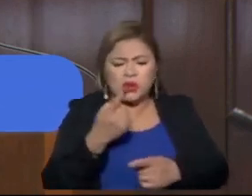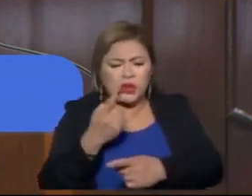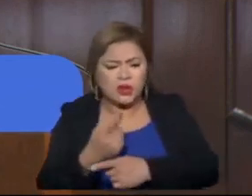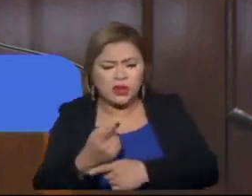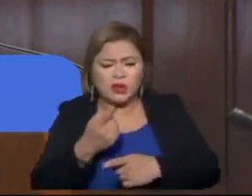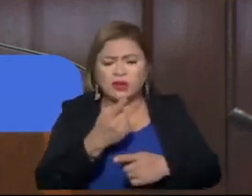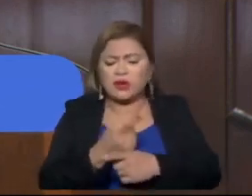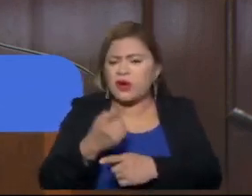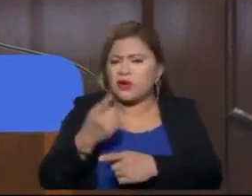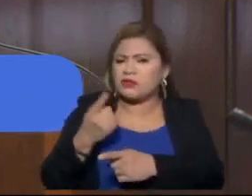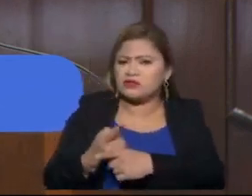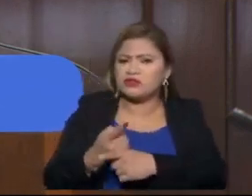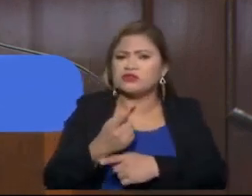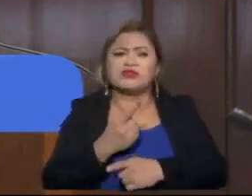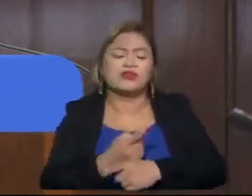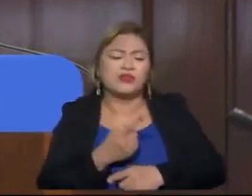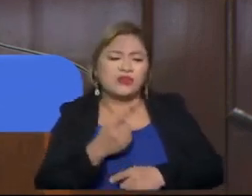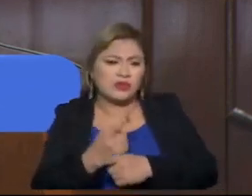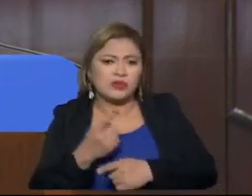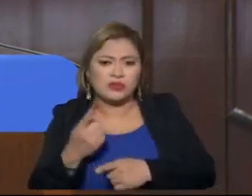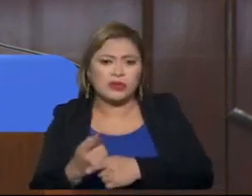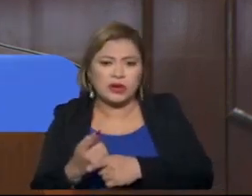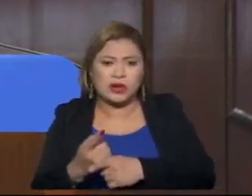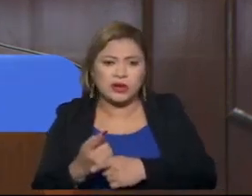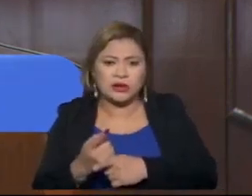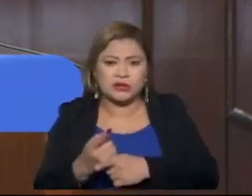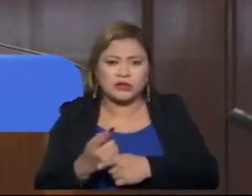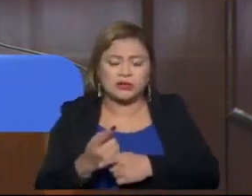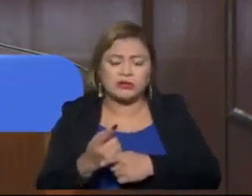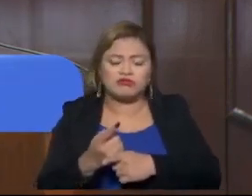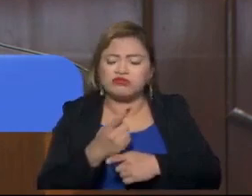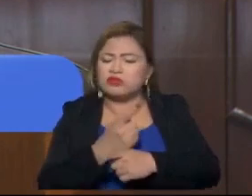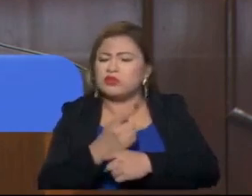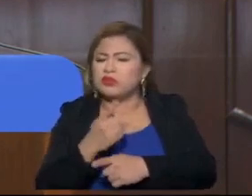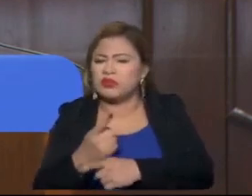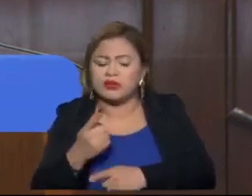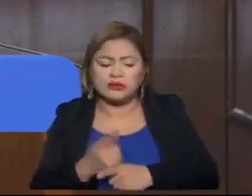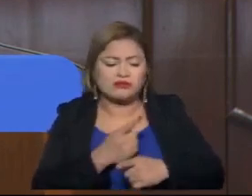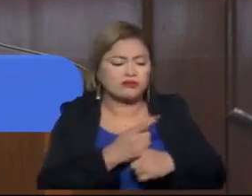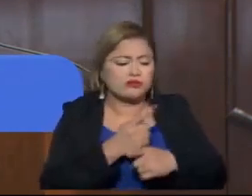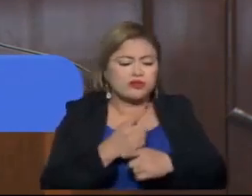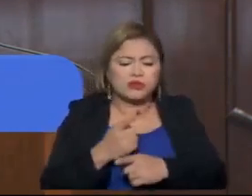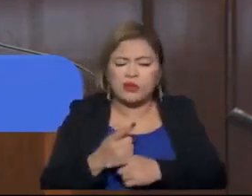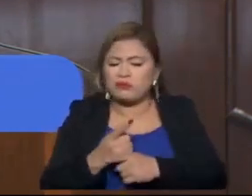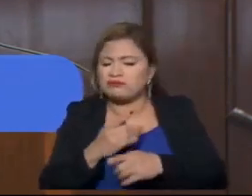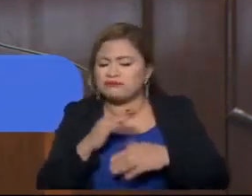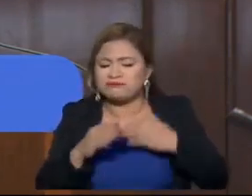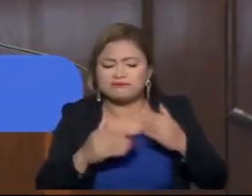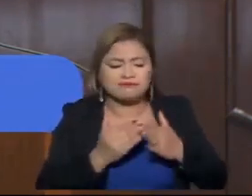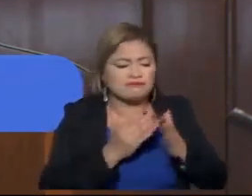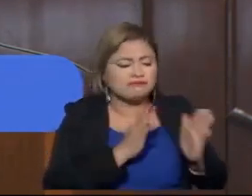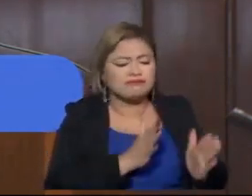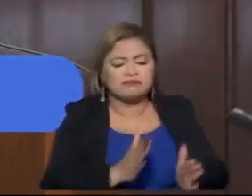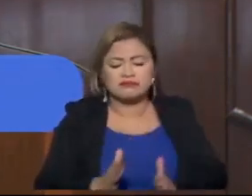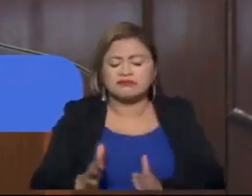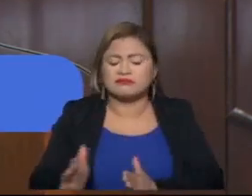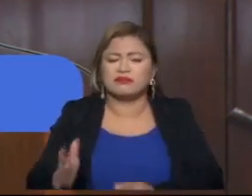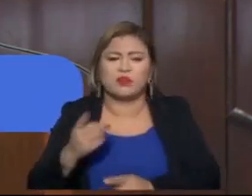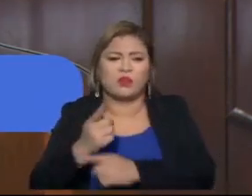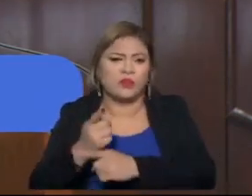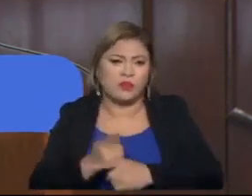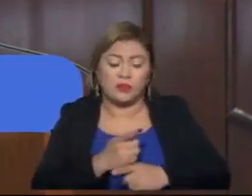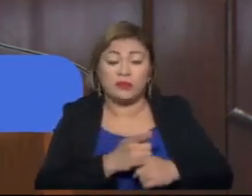embalse, del manejo de relaves, cuya área de intervención tiene una capacidad en la